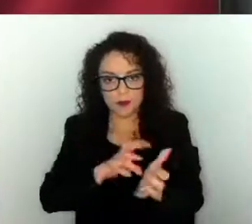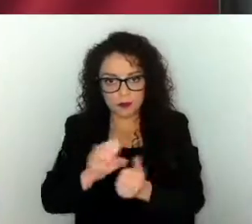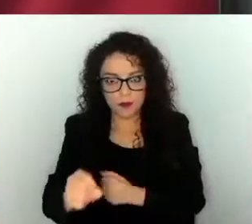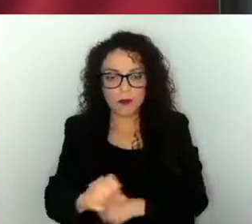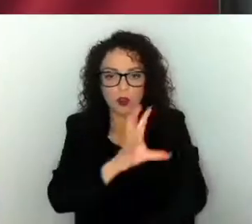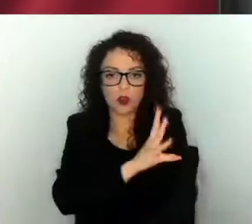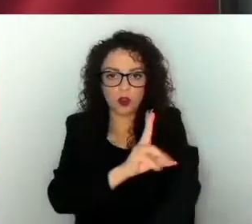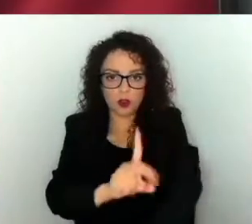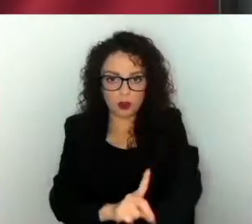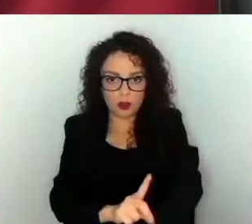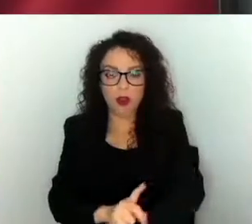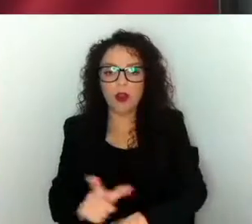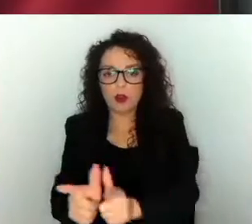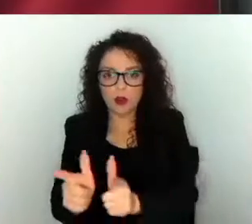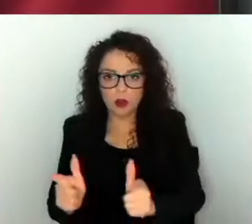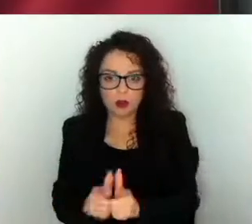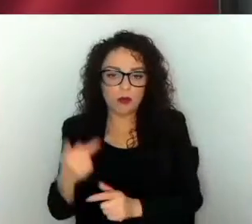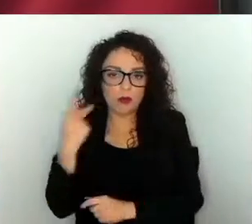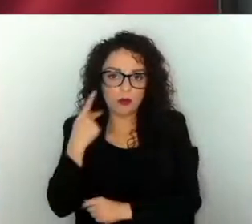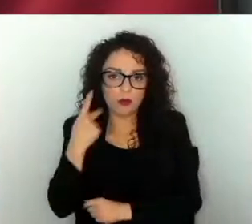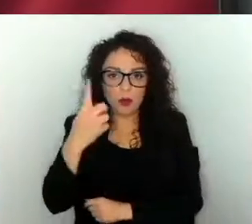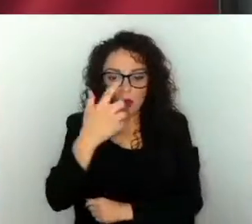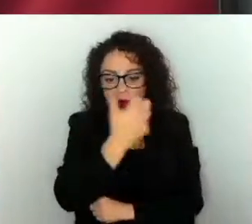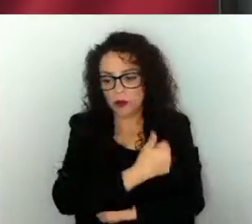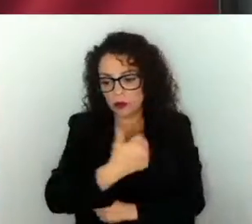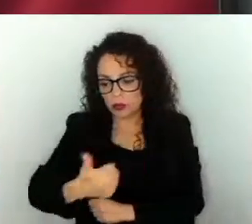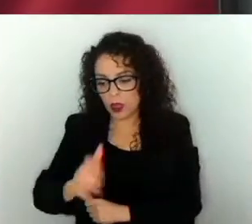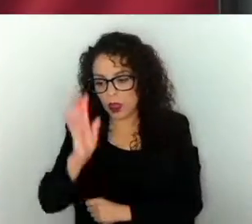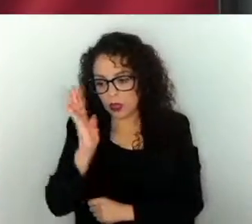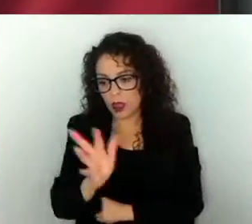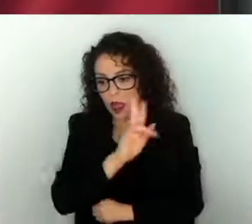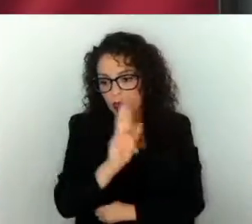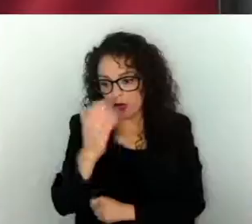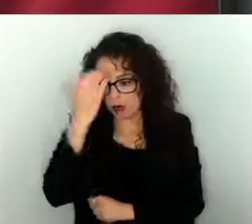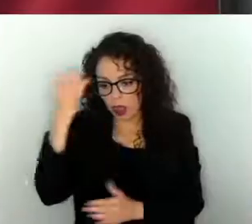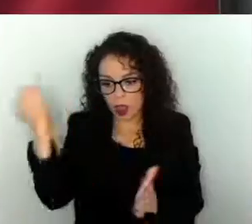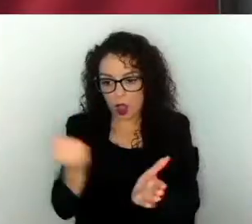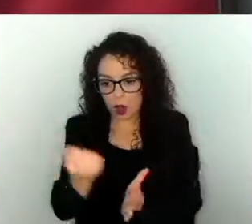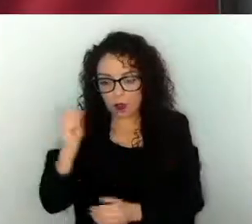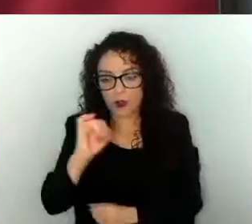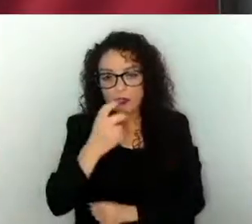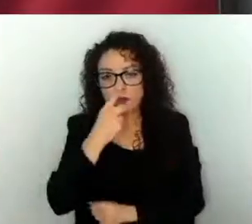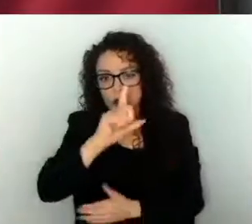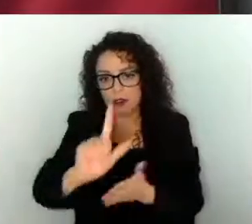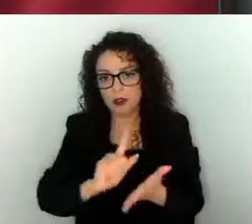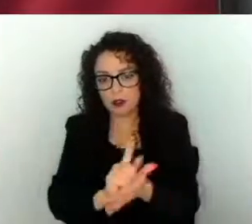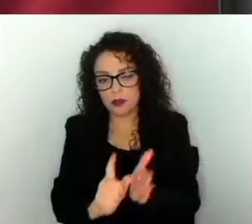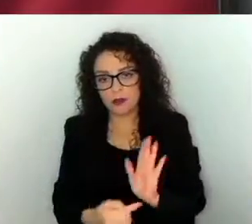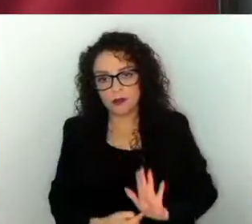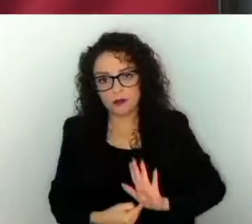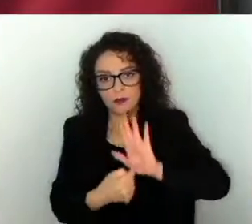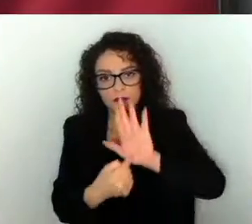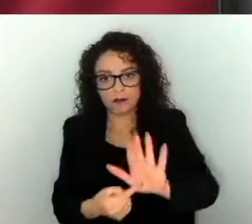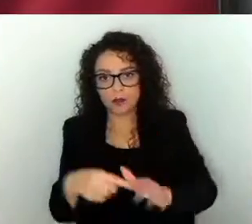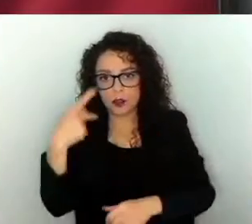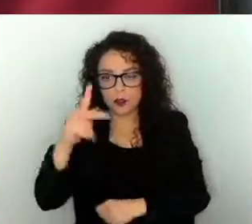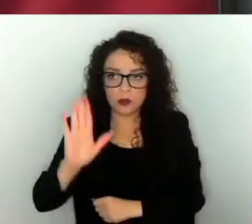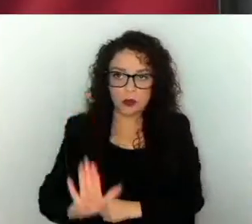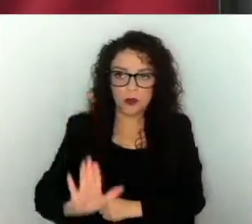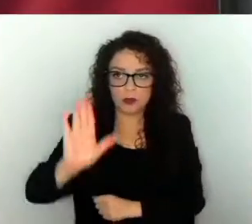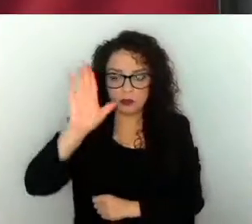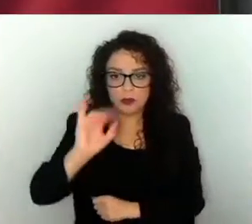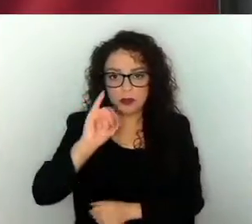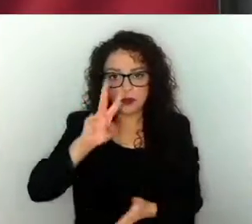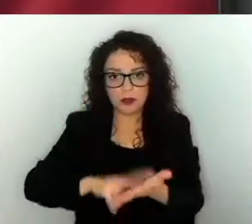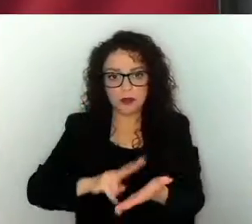grupos parlamentarios reconocidos y autorizados en términos de esta ley, los cuales gozarán su voz y voto ponderado de